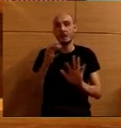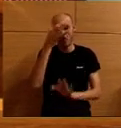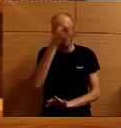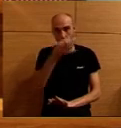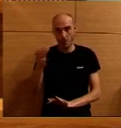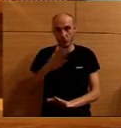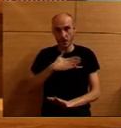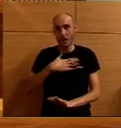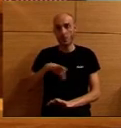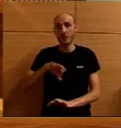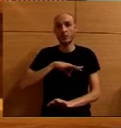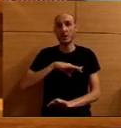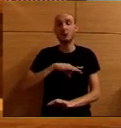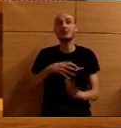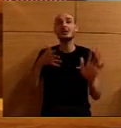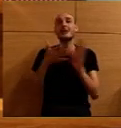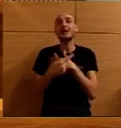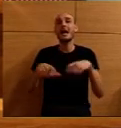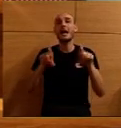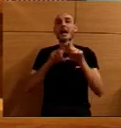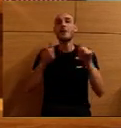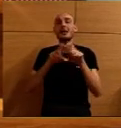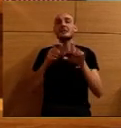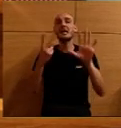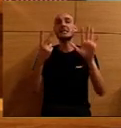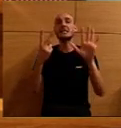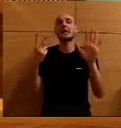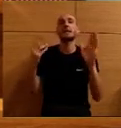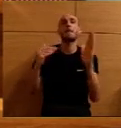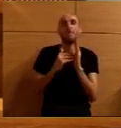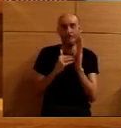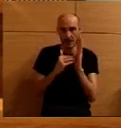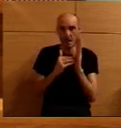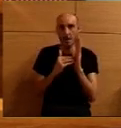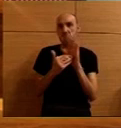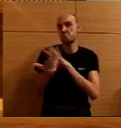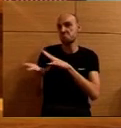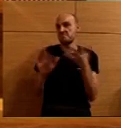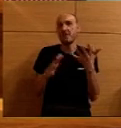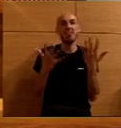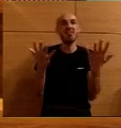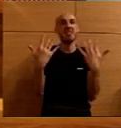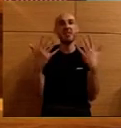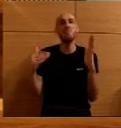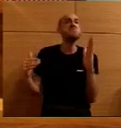Diputación, tenemos más de 7.000. Es decir, podríamos estar rondando en torno a las 10.000 empresas